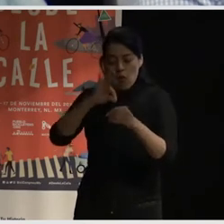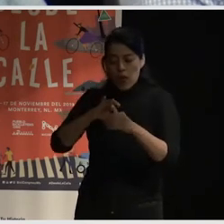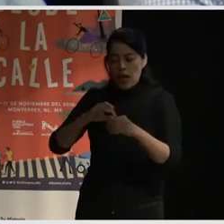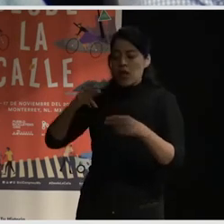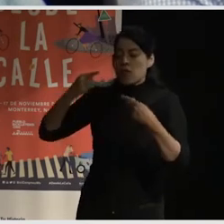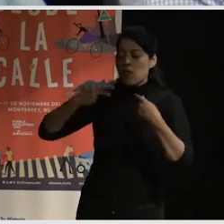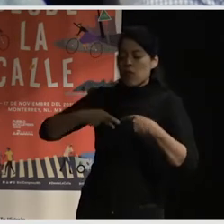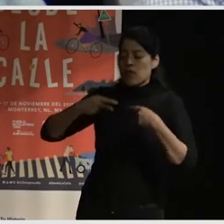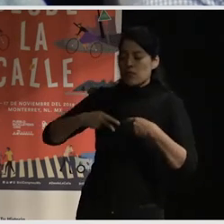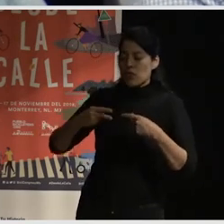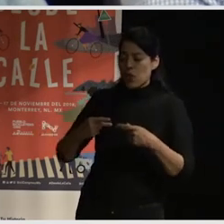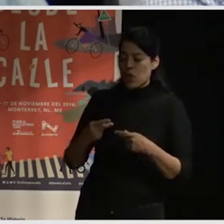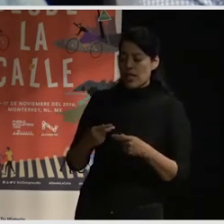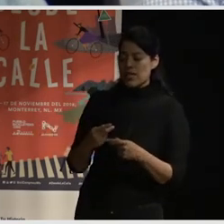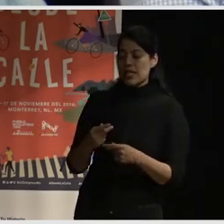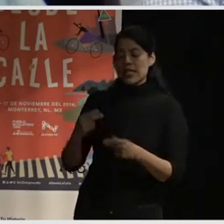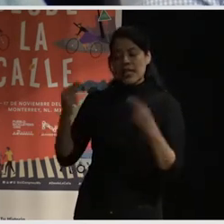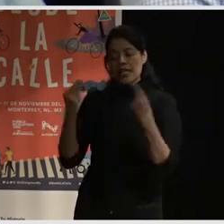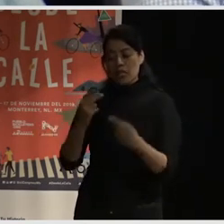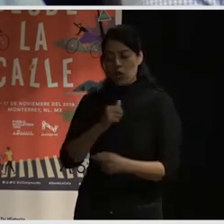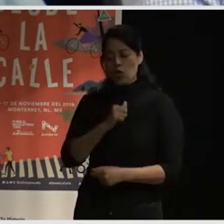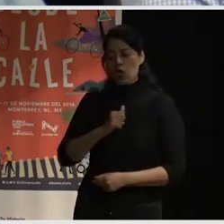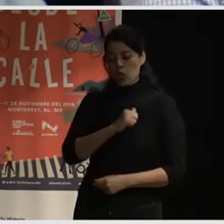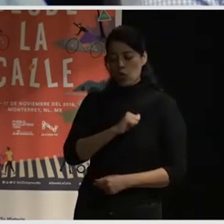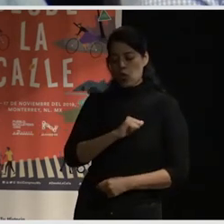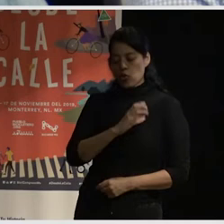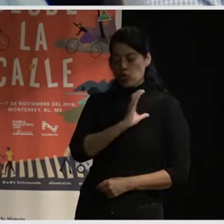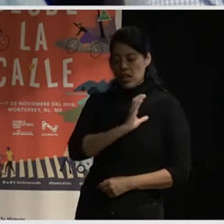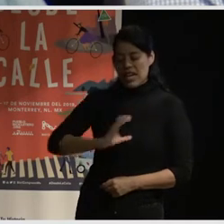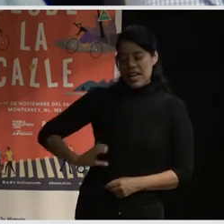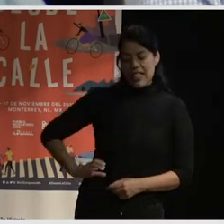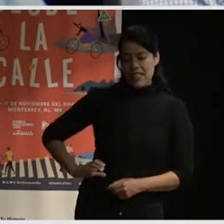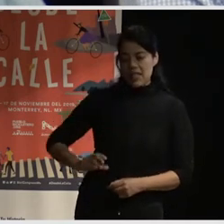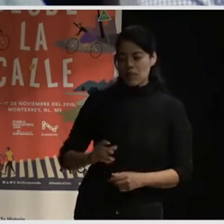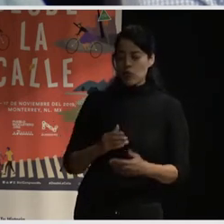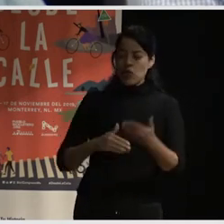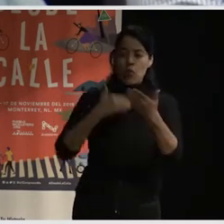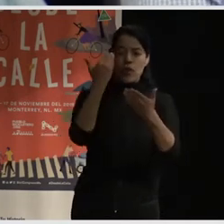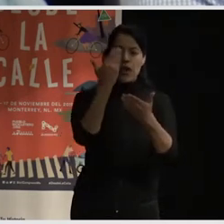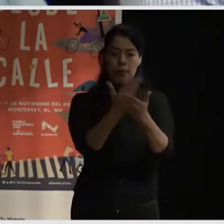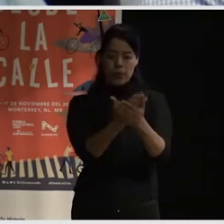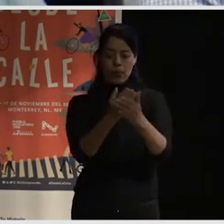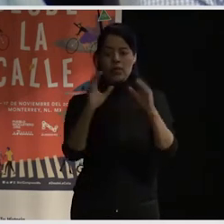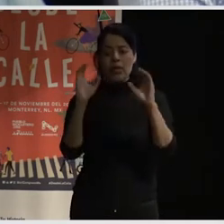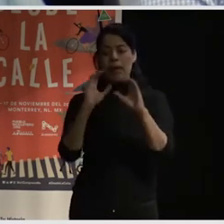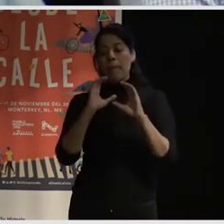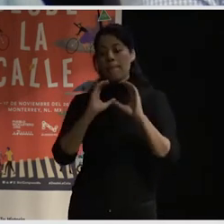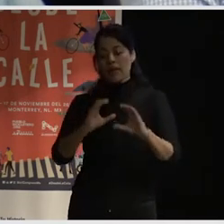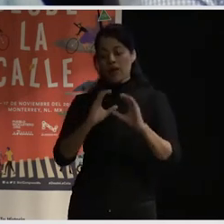presenté un plan de verdaderas alternativas en cual en la cuestión ambiental como algo transversal